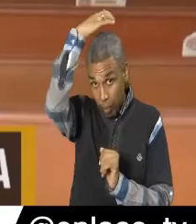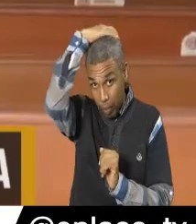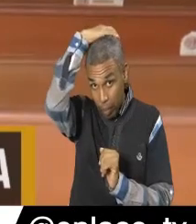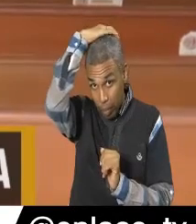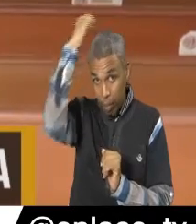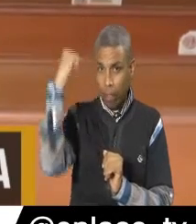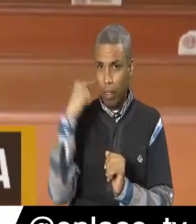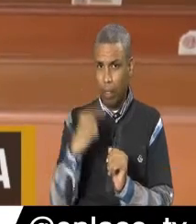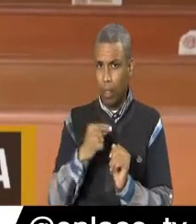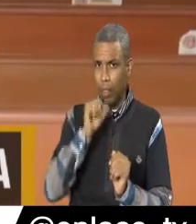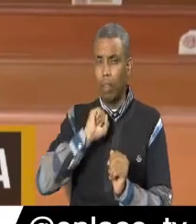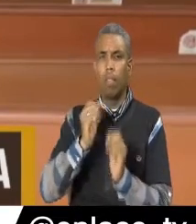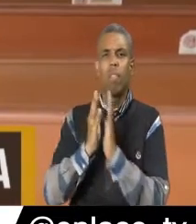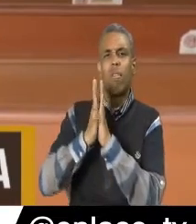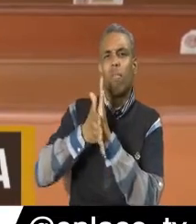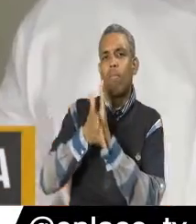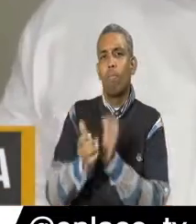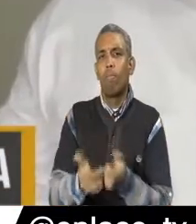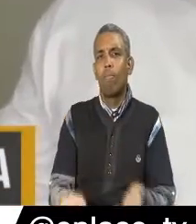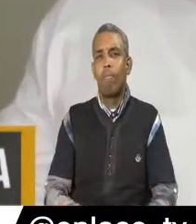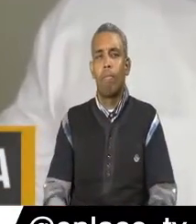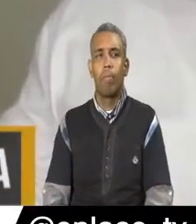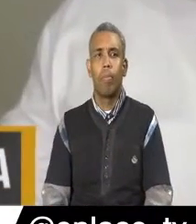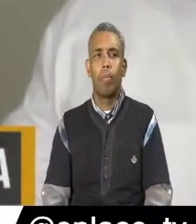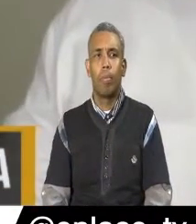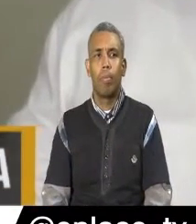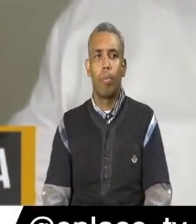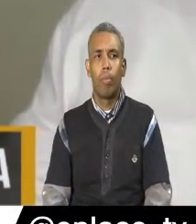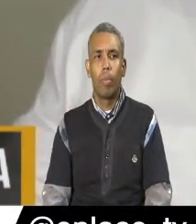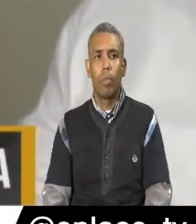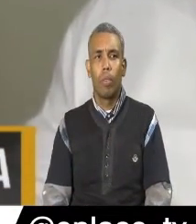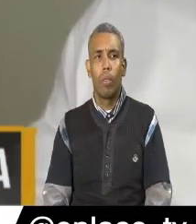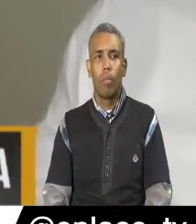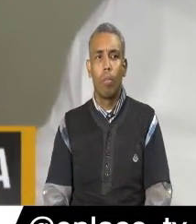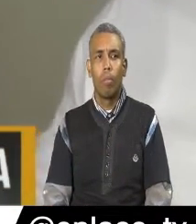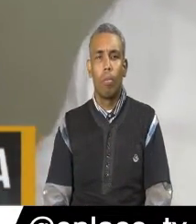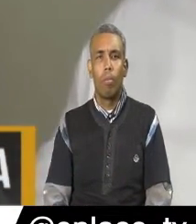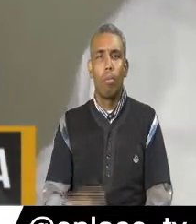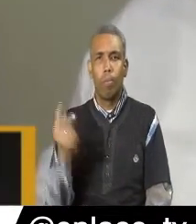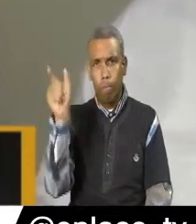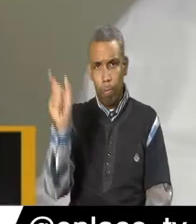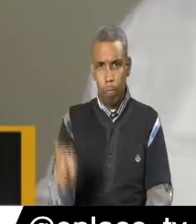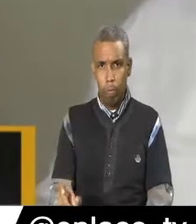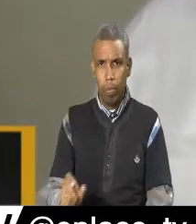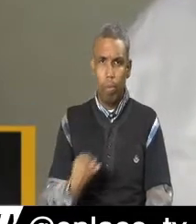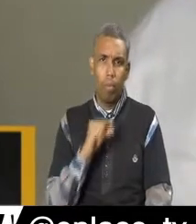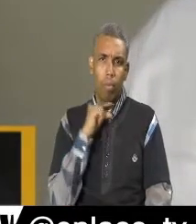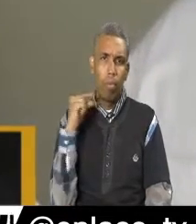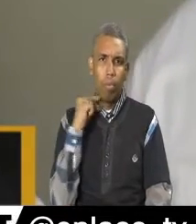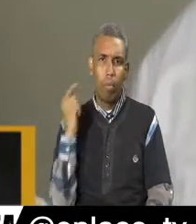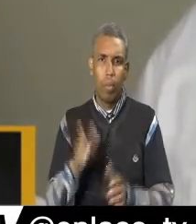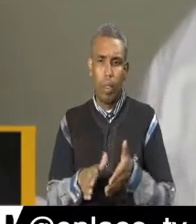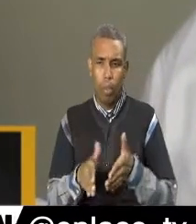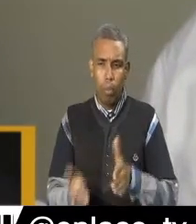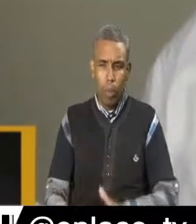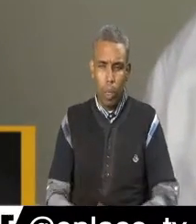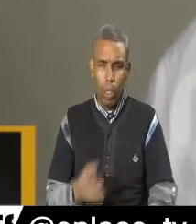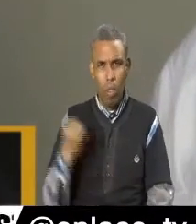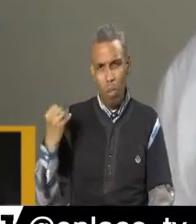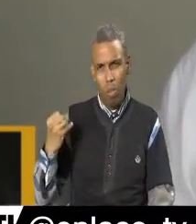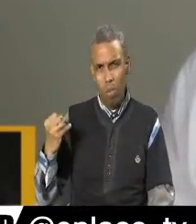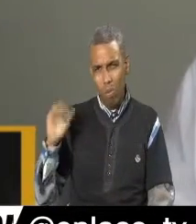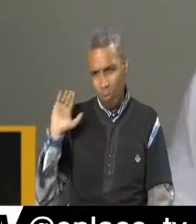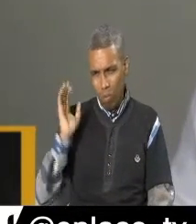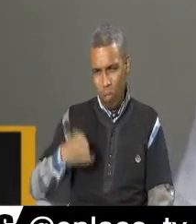Camilo Fernando Castrellón Pisano. Es la noticia de la muerte de un sacerdote joven, muy comprometido, estaba llevando